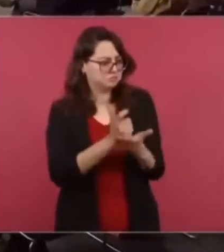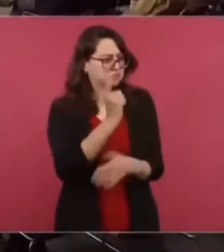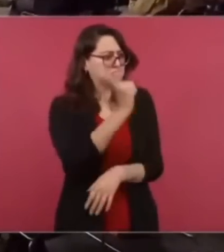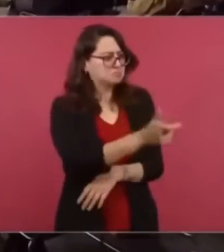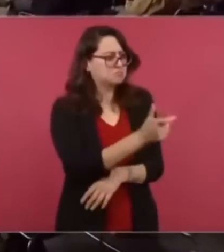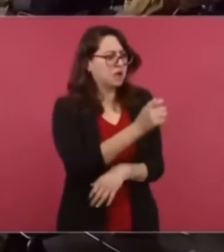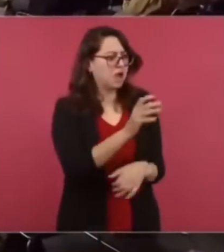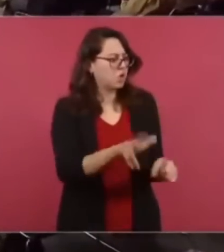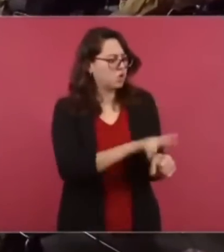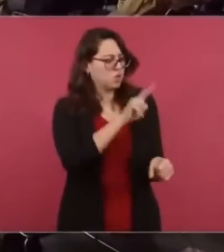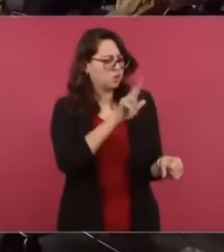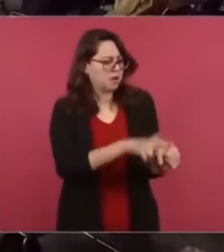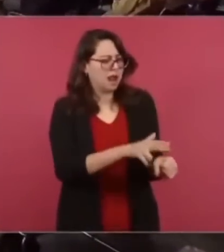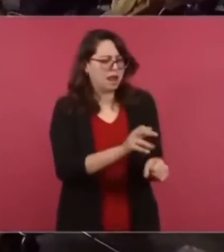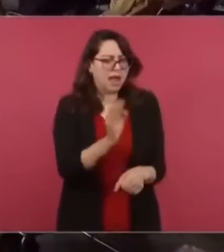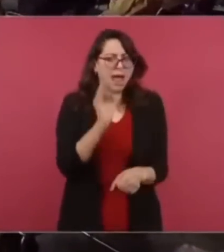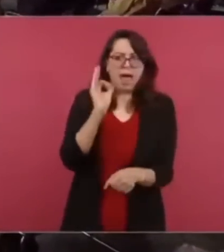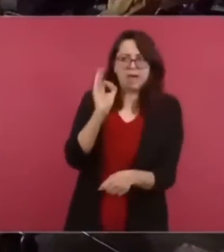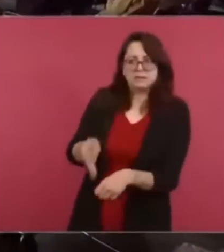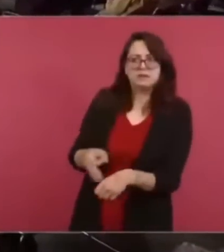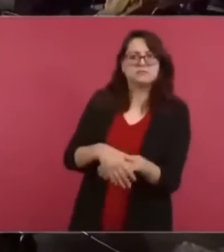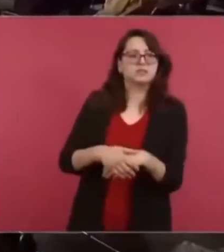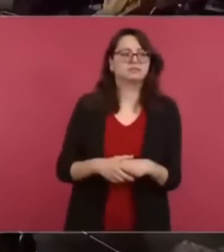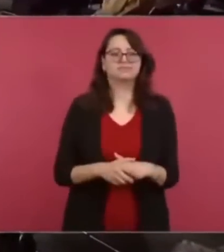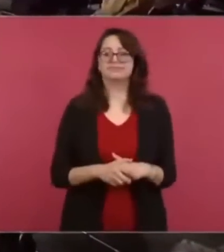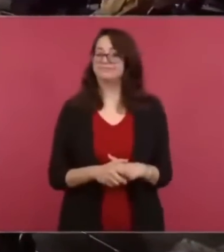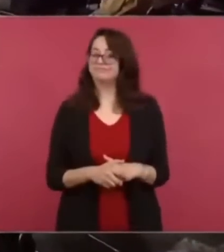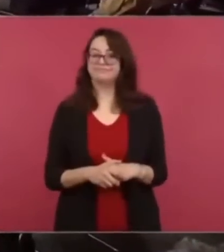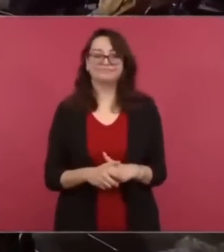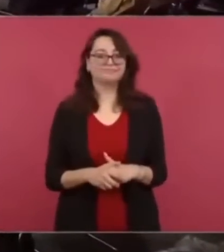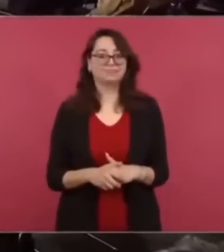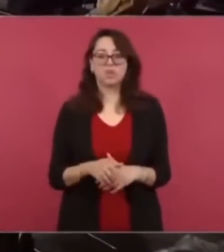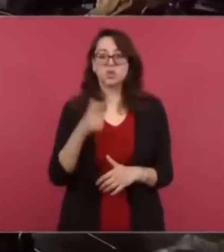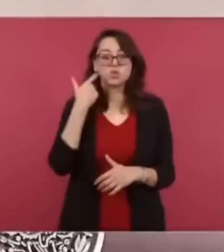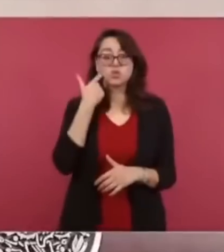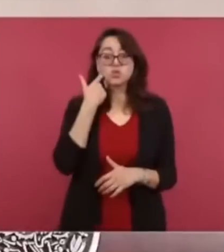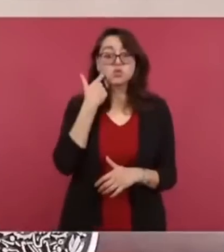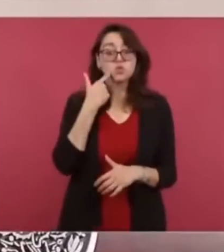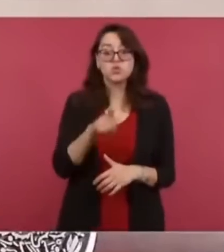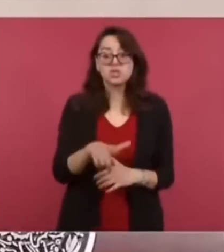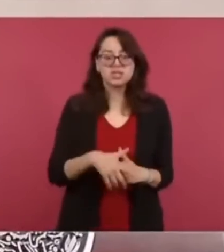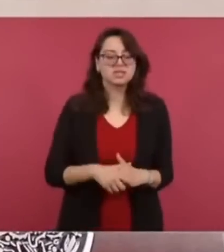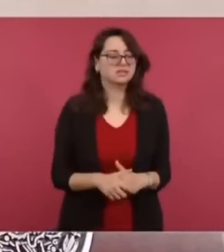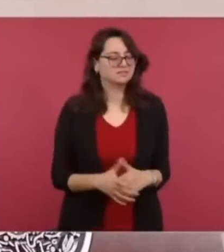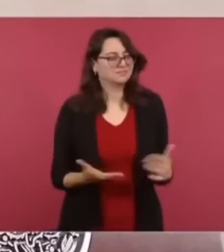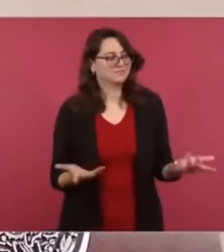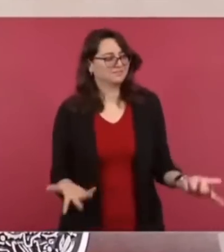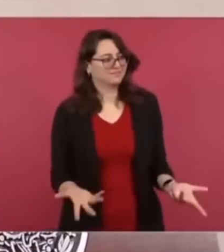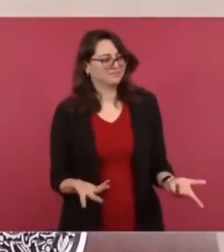lo que aportes, lo